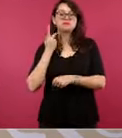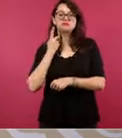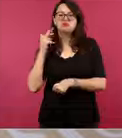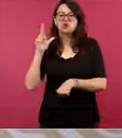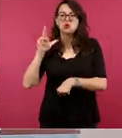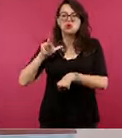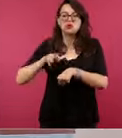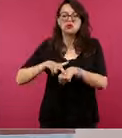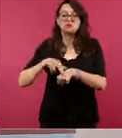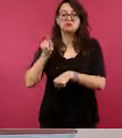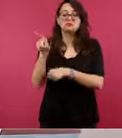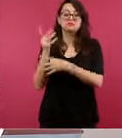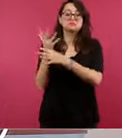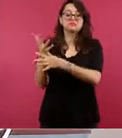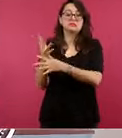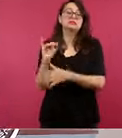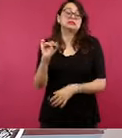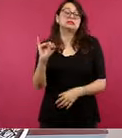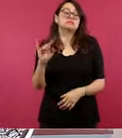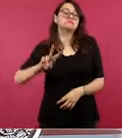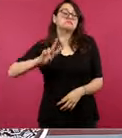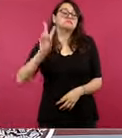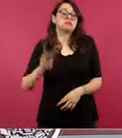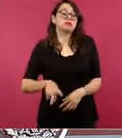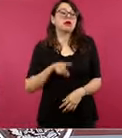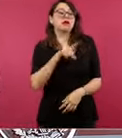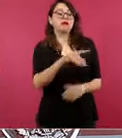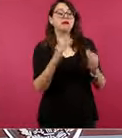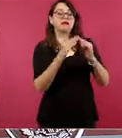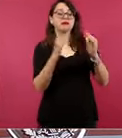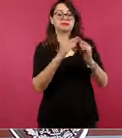lo acepta, lo acepta en la resolución,